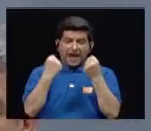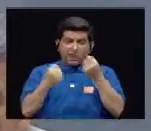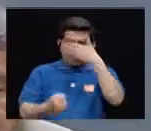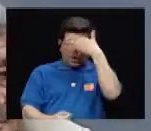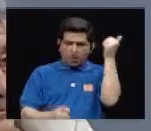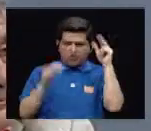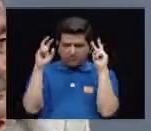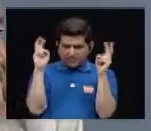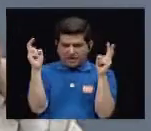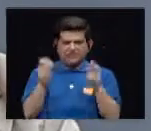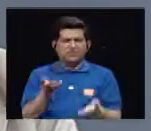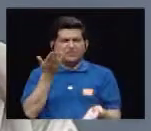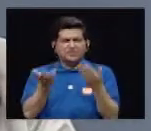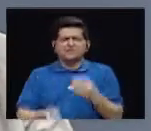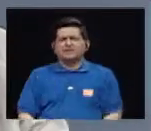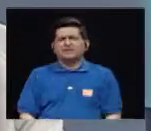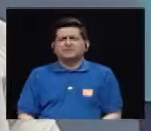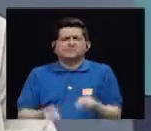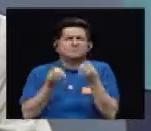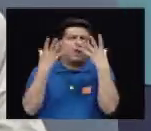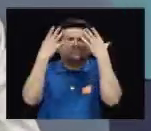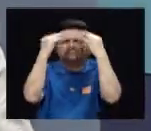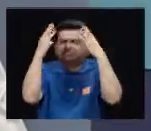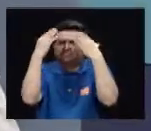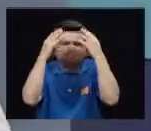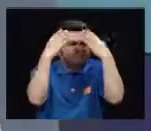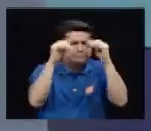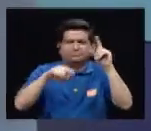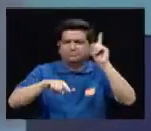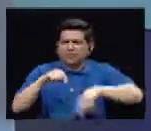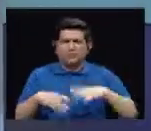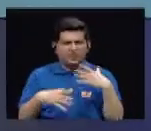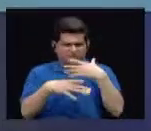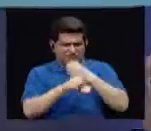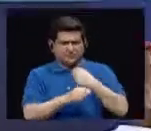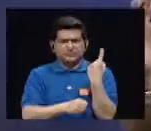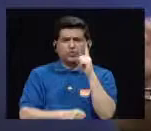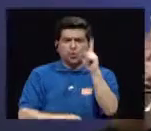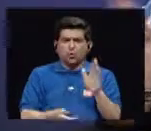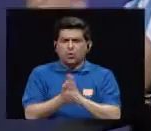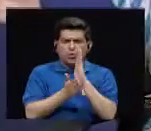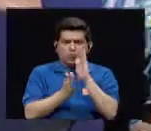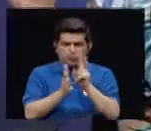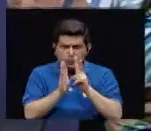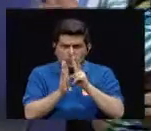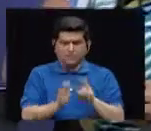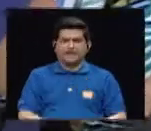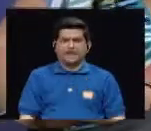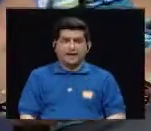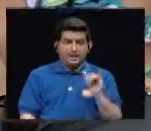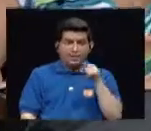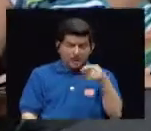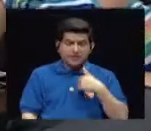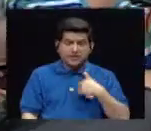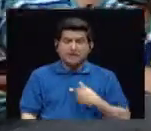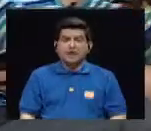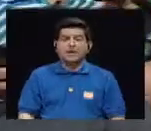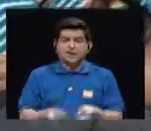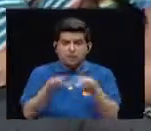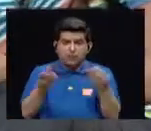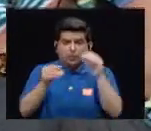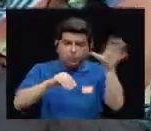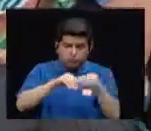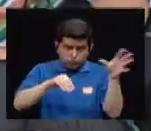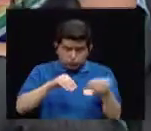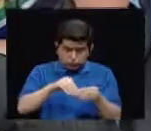Olvidado, y es que me imagino que era tanta información que no podías condensarla en un único documental, y por eso están también estos productos